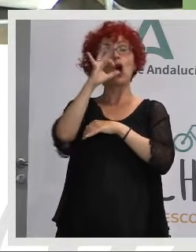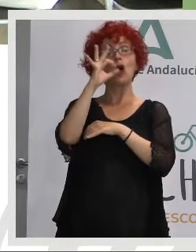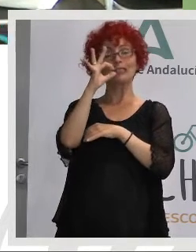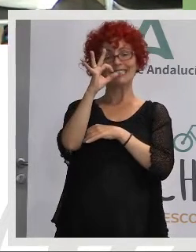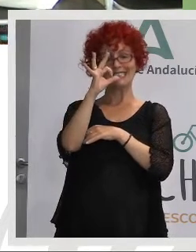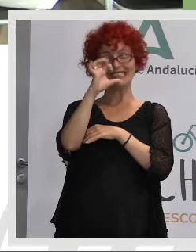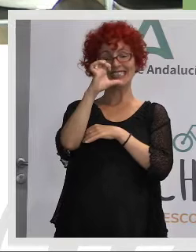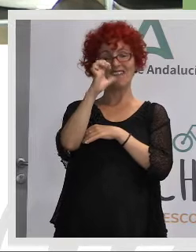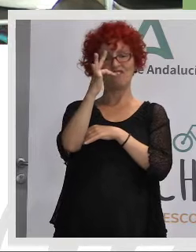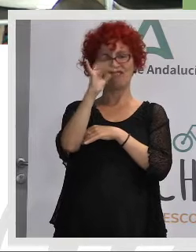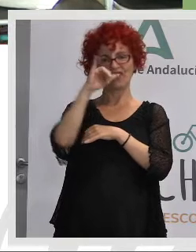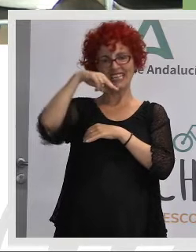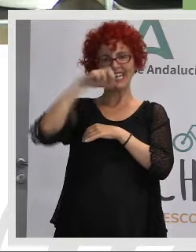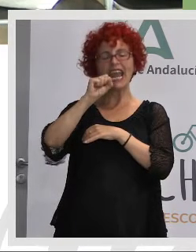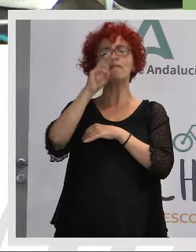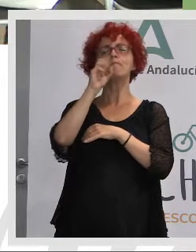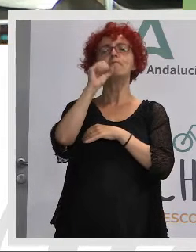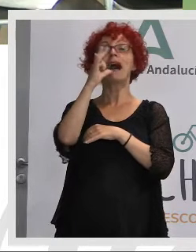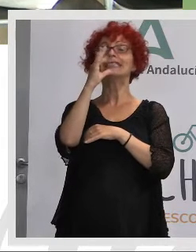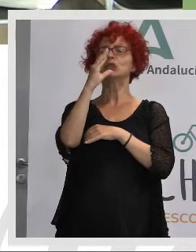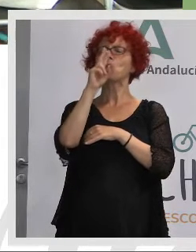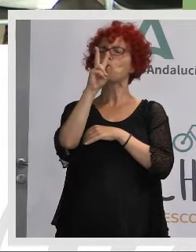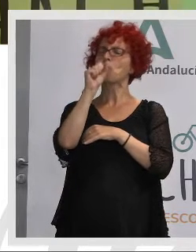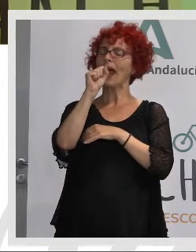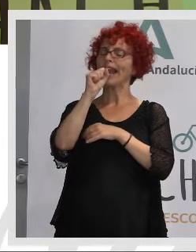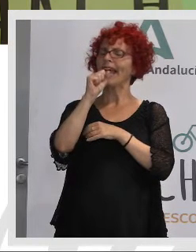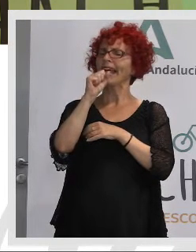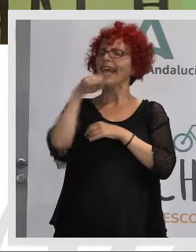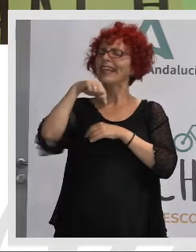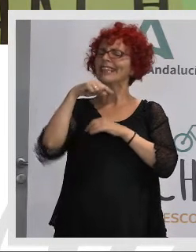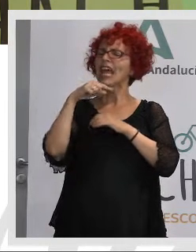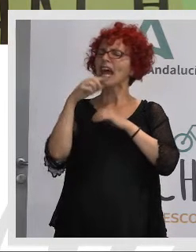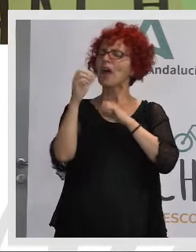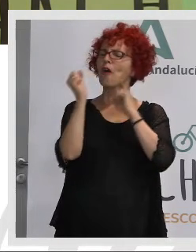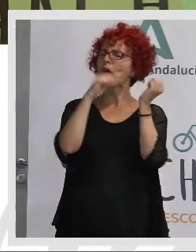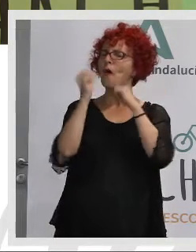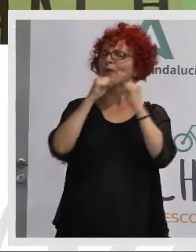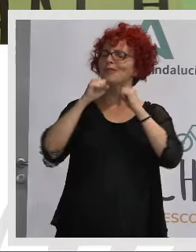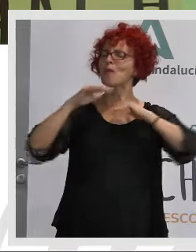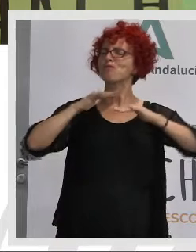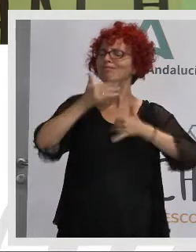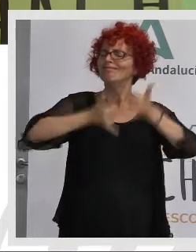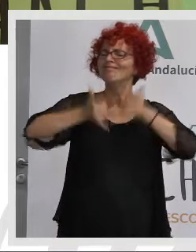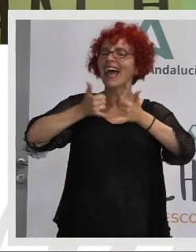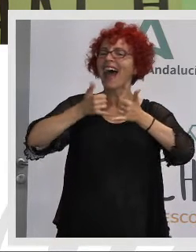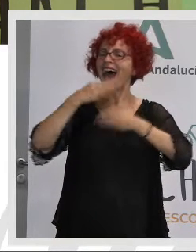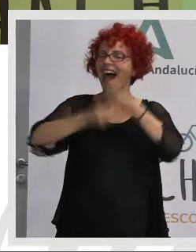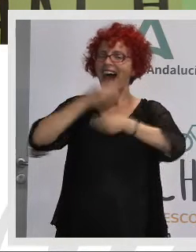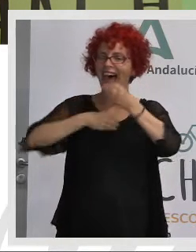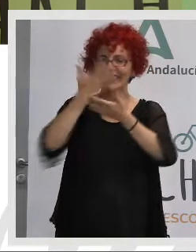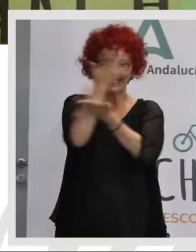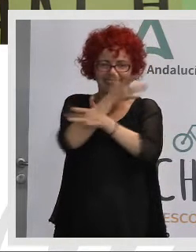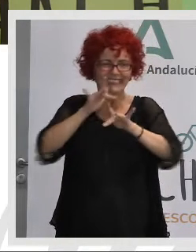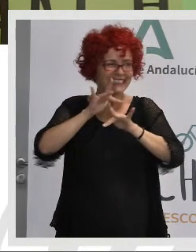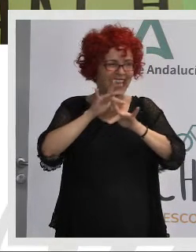hoy. Este concurso no es un concurso cualquiera. Fomenta la movilidad activa, es decir, los